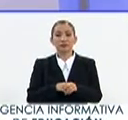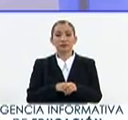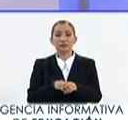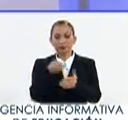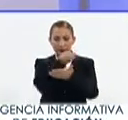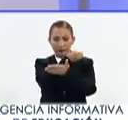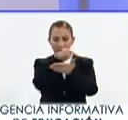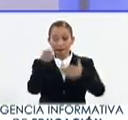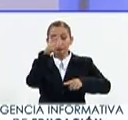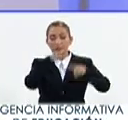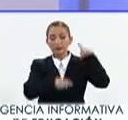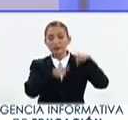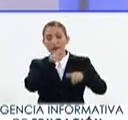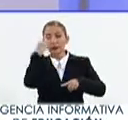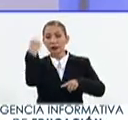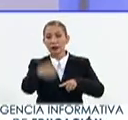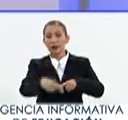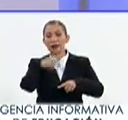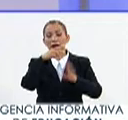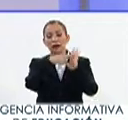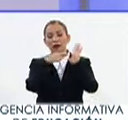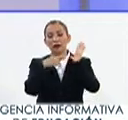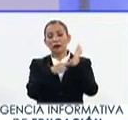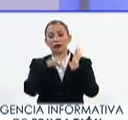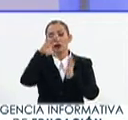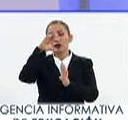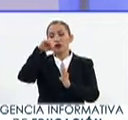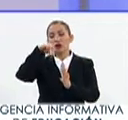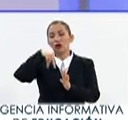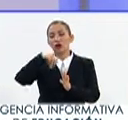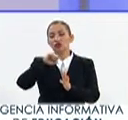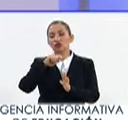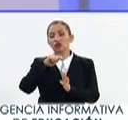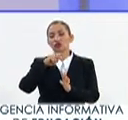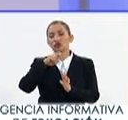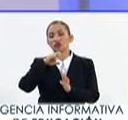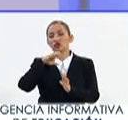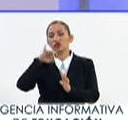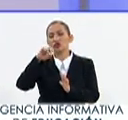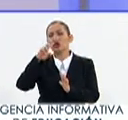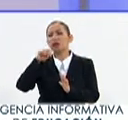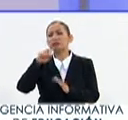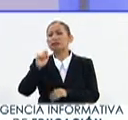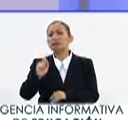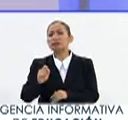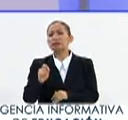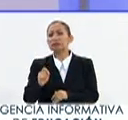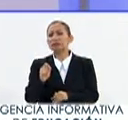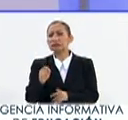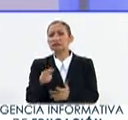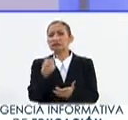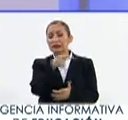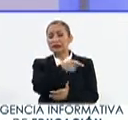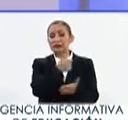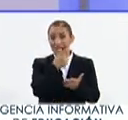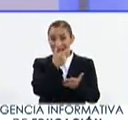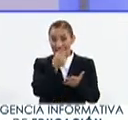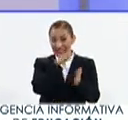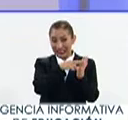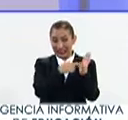se organiza de acuerdo con algo que se llama principio de construcción. Y ese principio de construcción